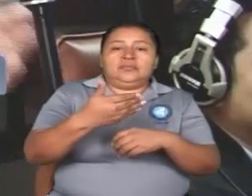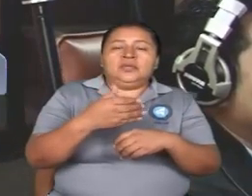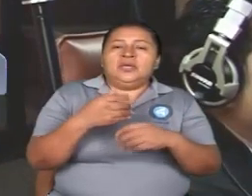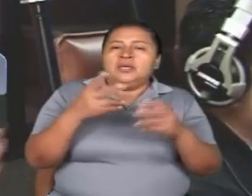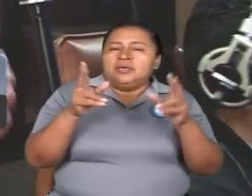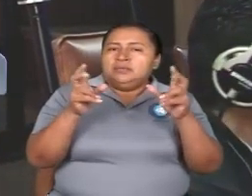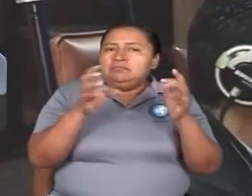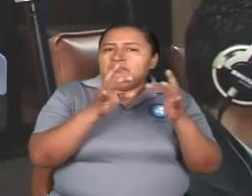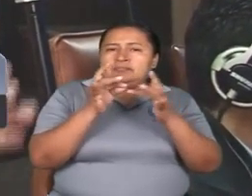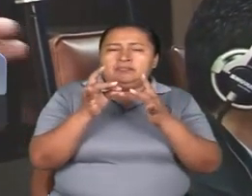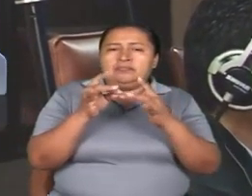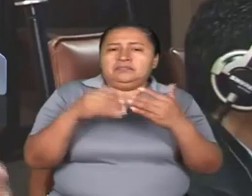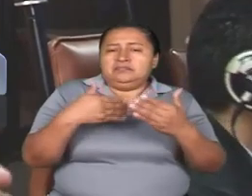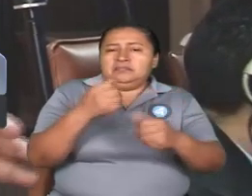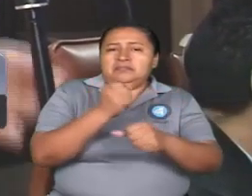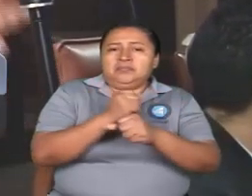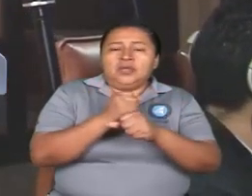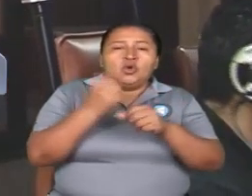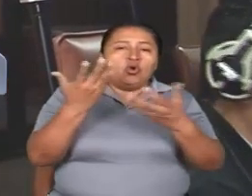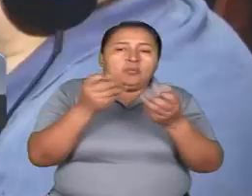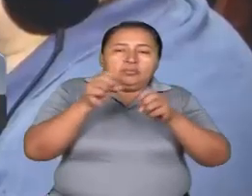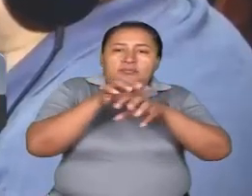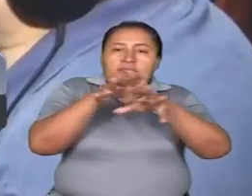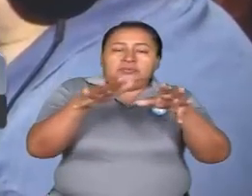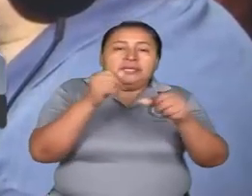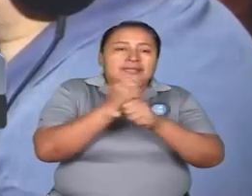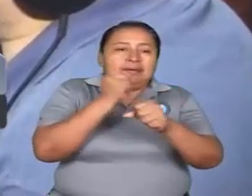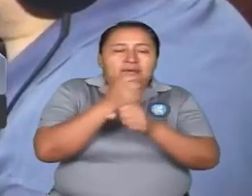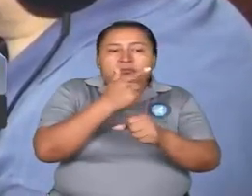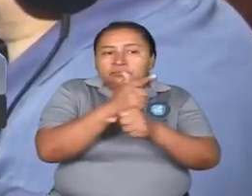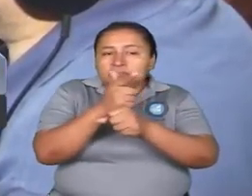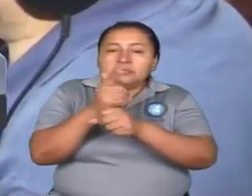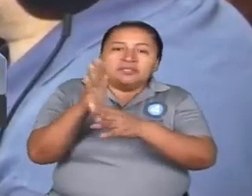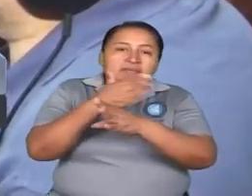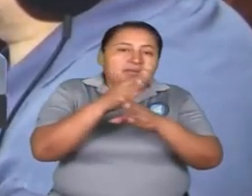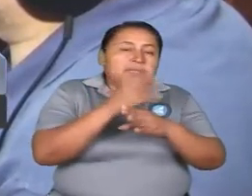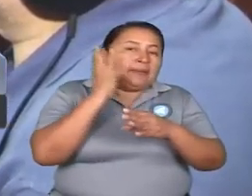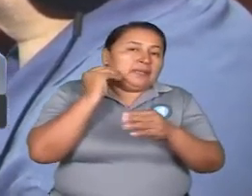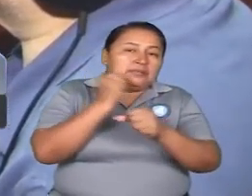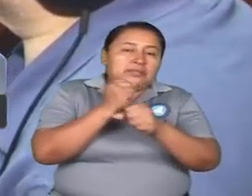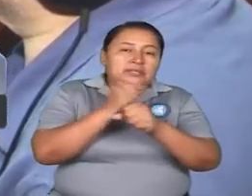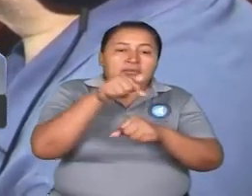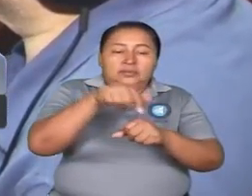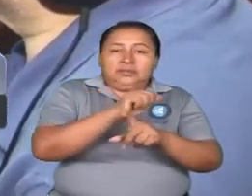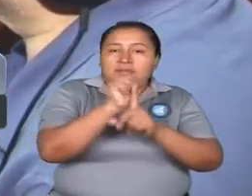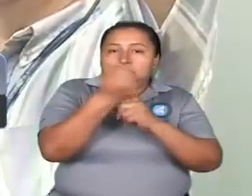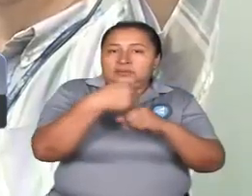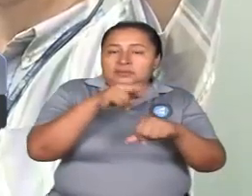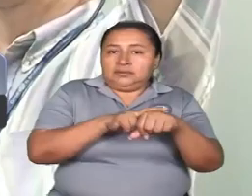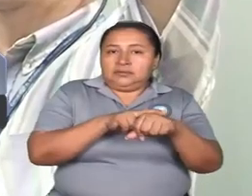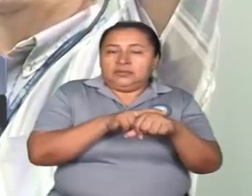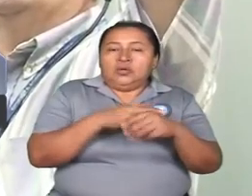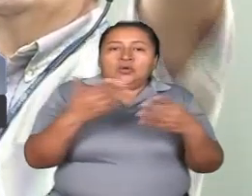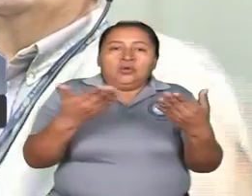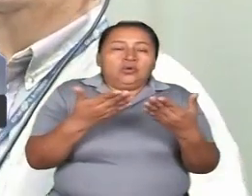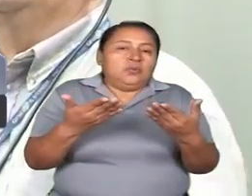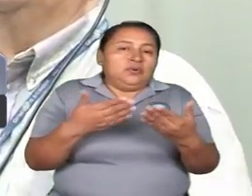sobre la cobertura del trabajo parlamentario, es decir, del